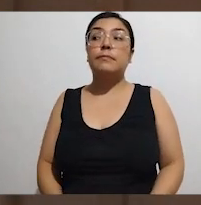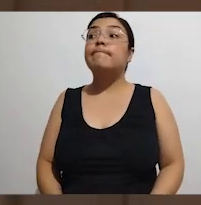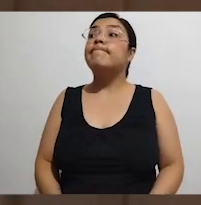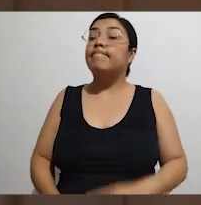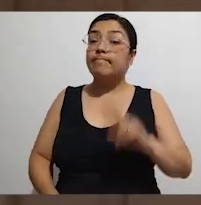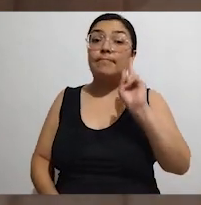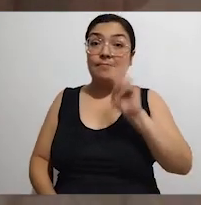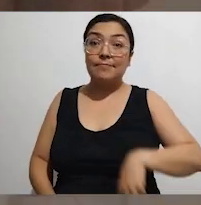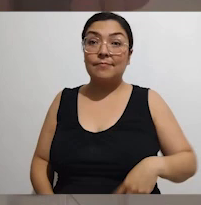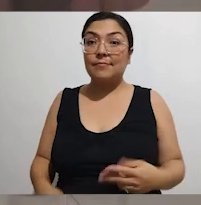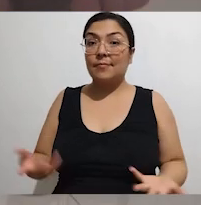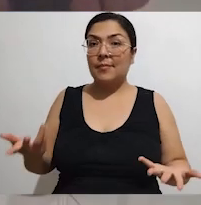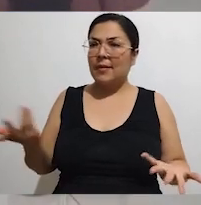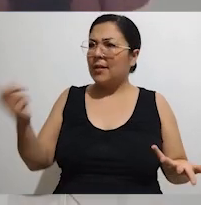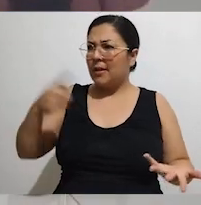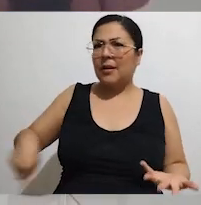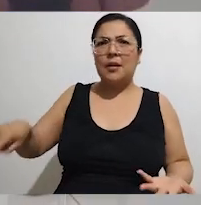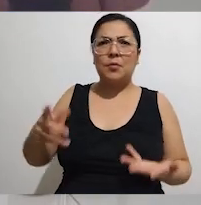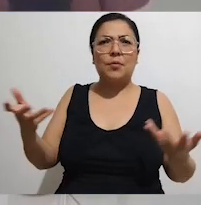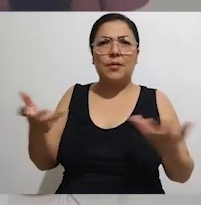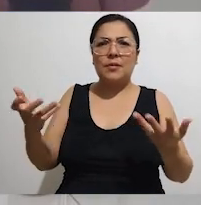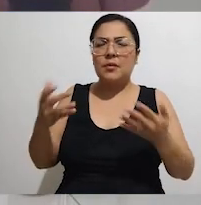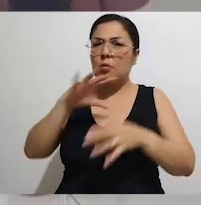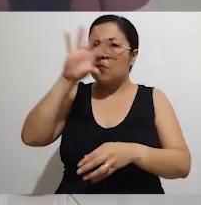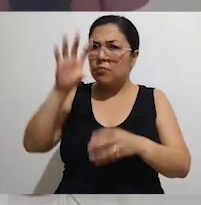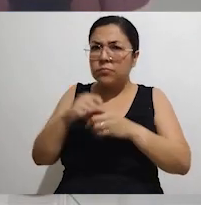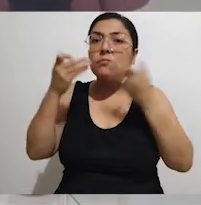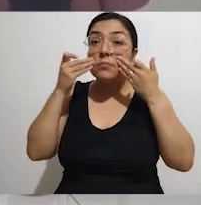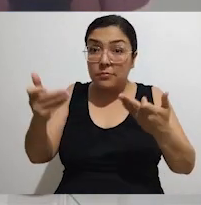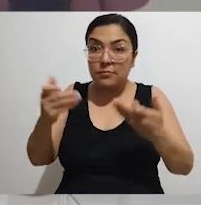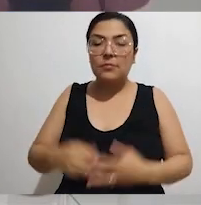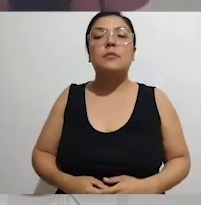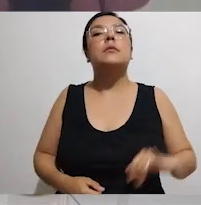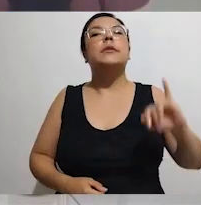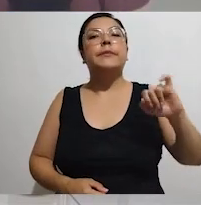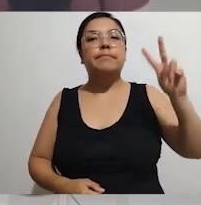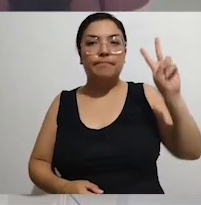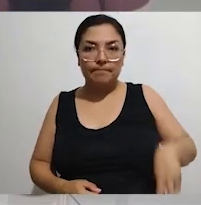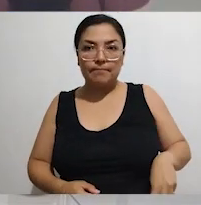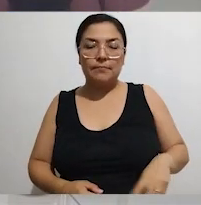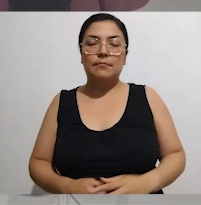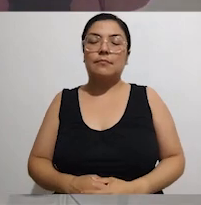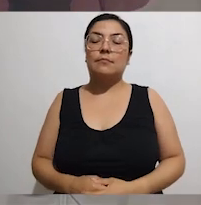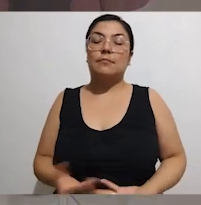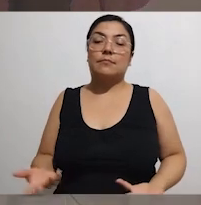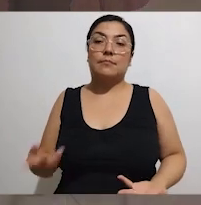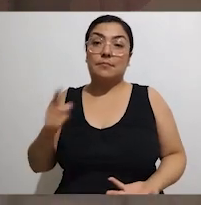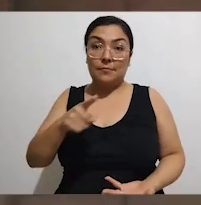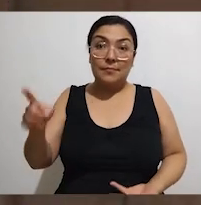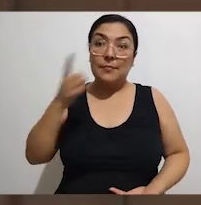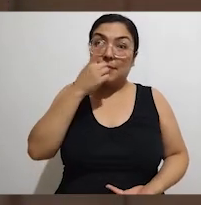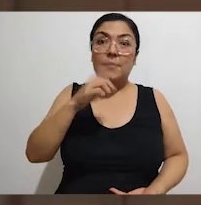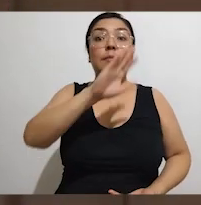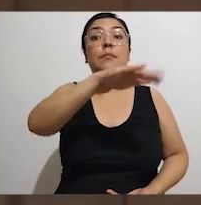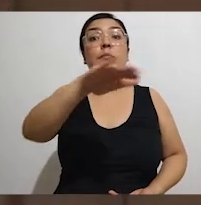Prácticamente estuvieron en todas las etapas que se vivieron en esos días de jornada electoral. Es correcto, estuvieron ellos, nos pedían